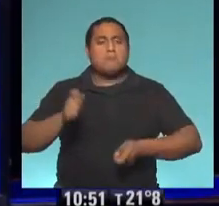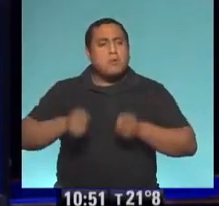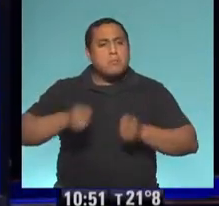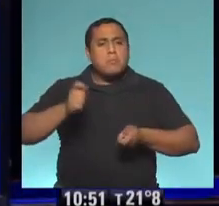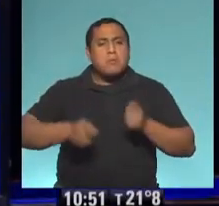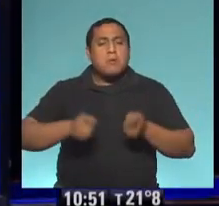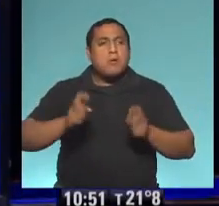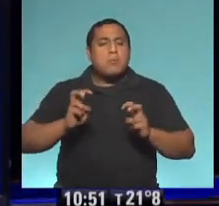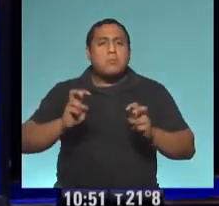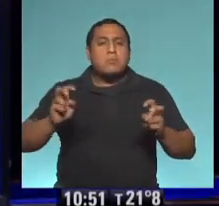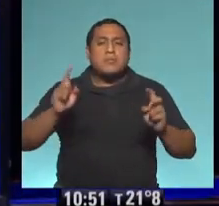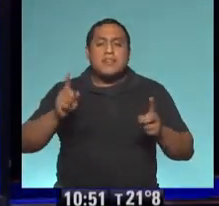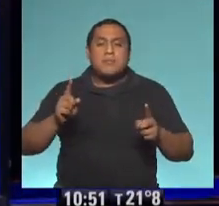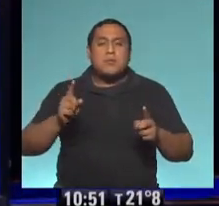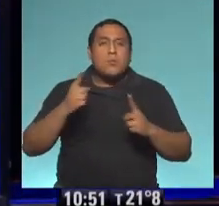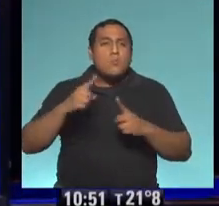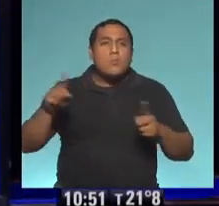también hace notas